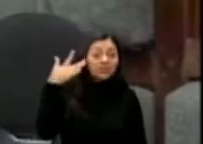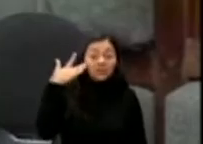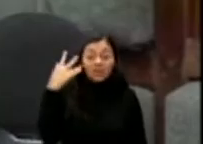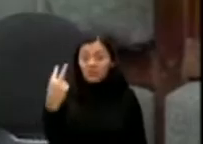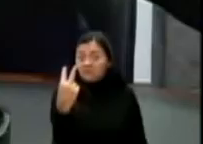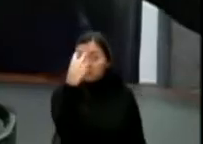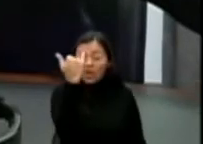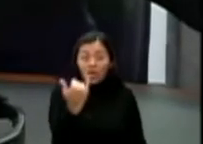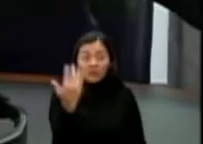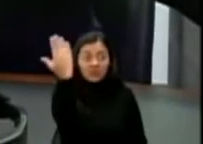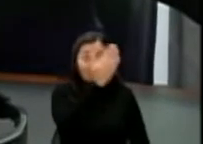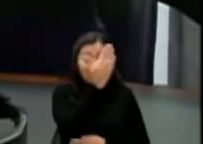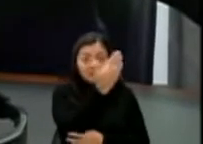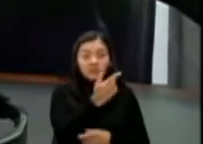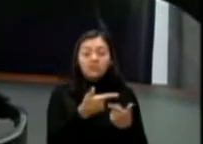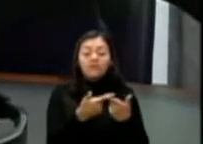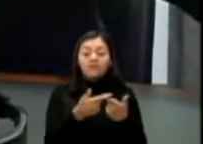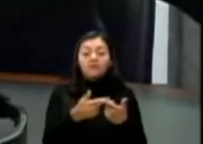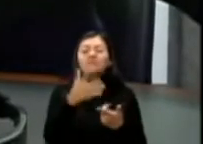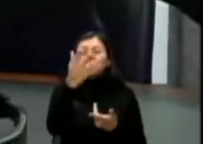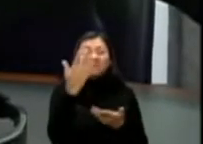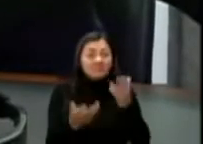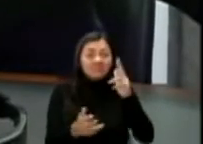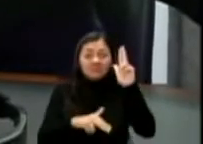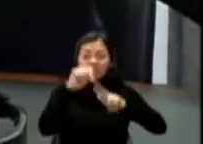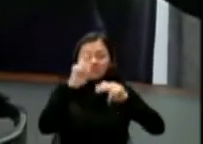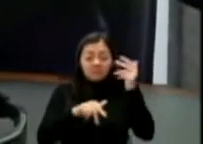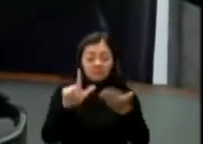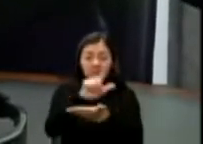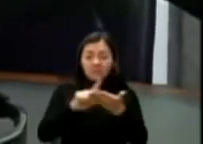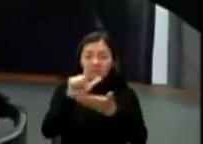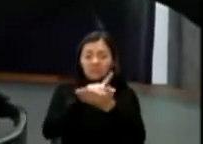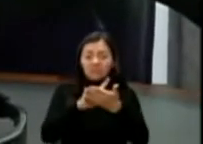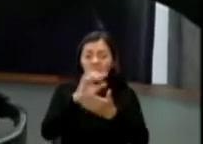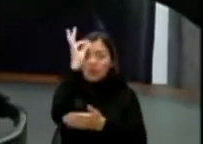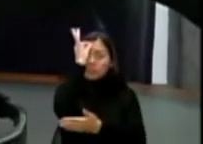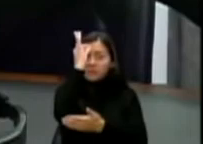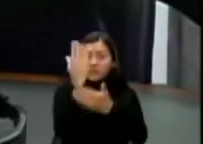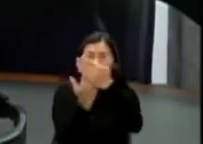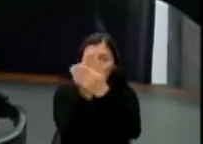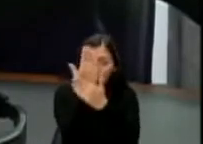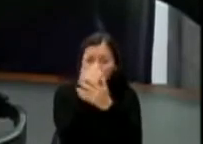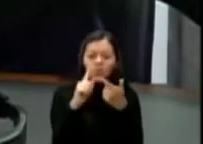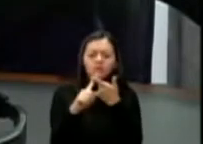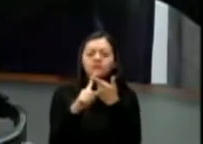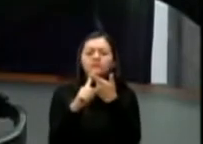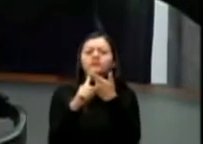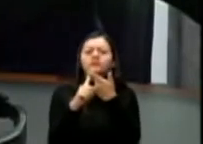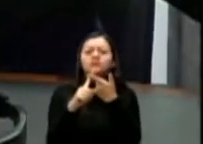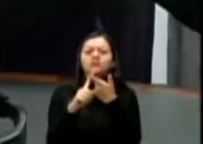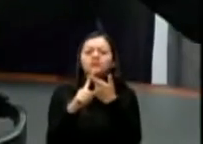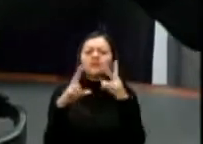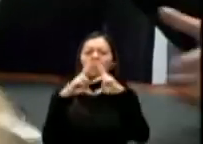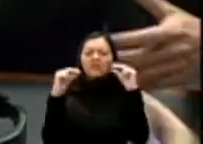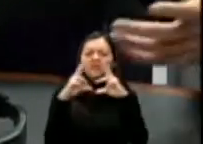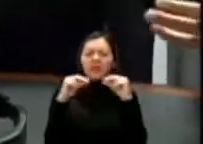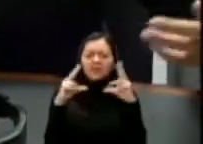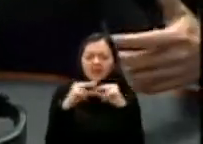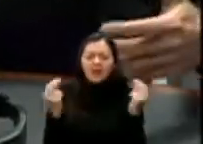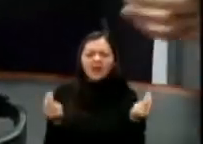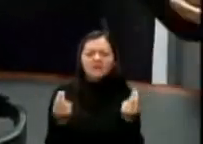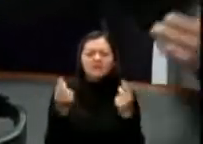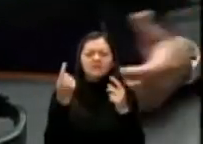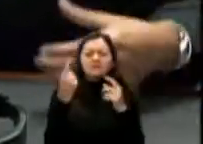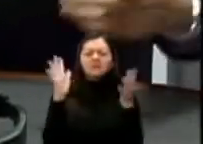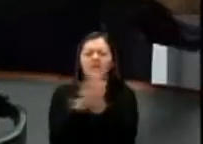sabe que ha visto es hospitales del agua abrió el hospital del tena esa troncal amazónica los centros de salud dos los sales de sal en las